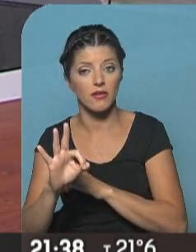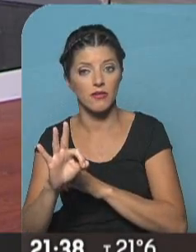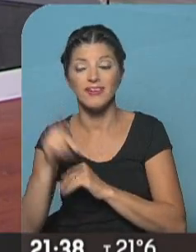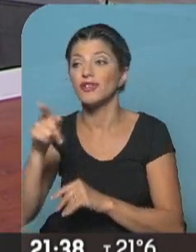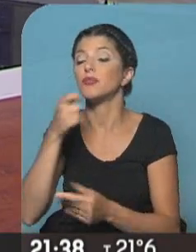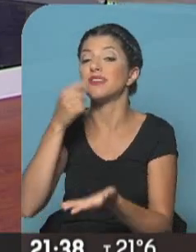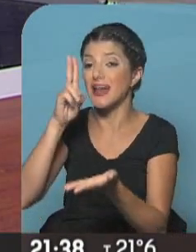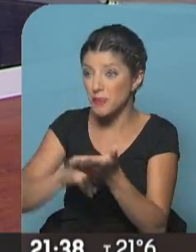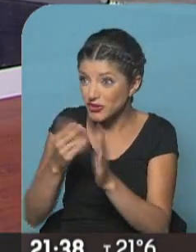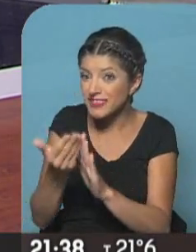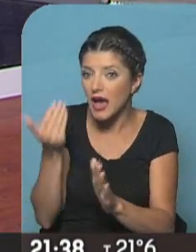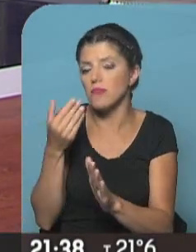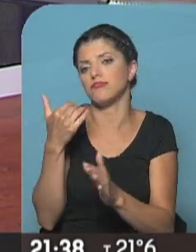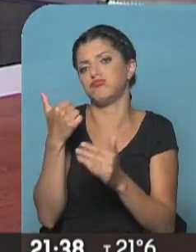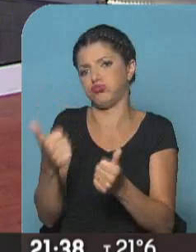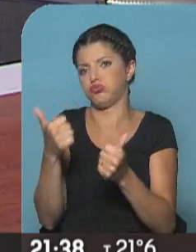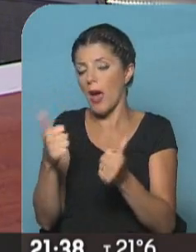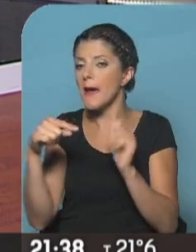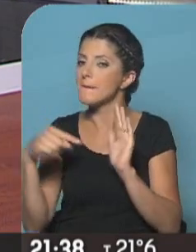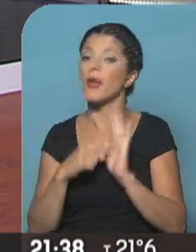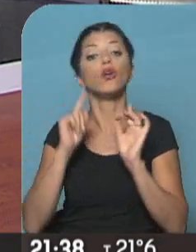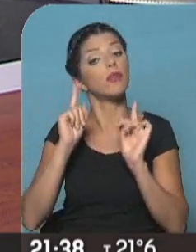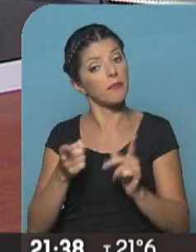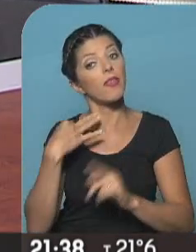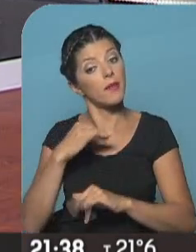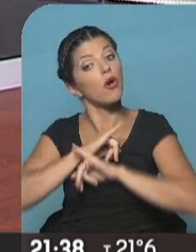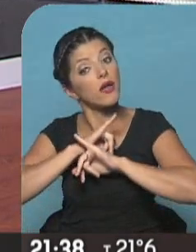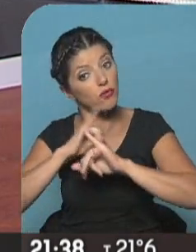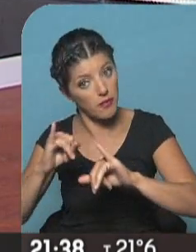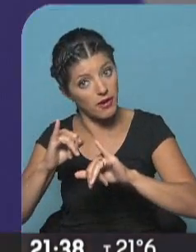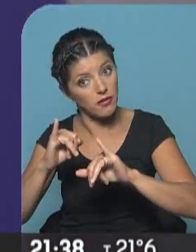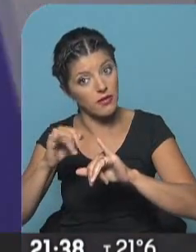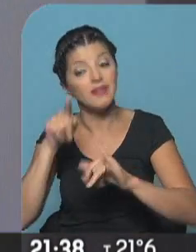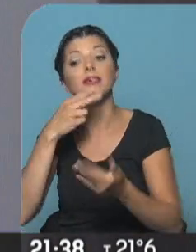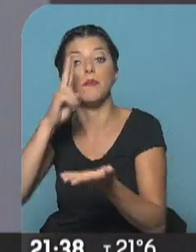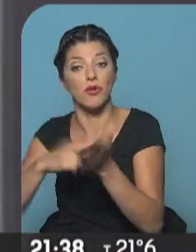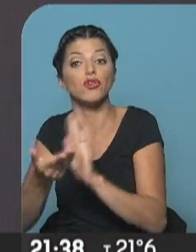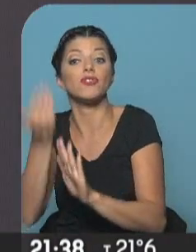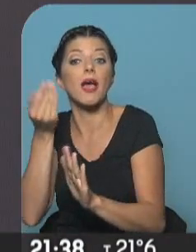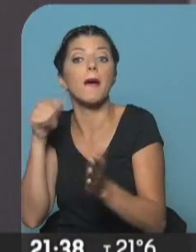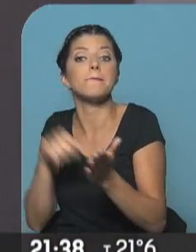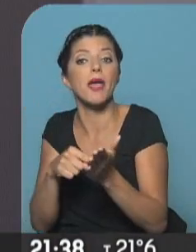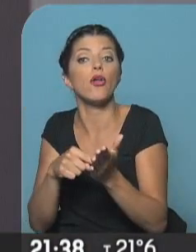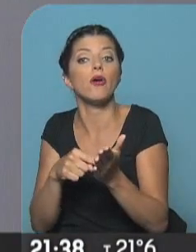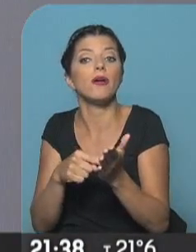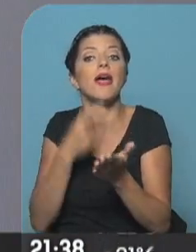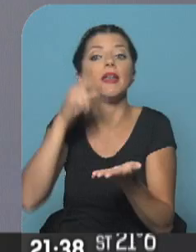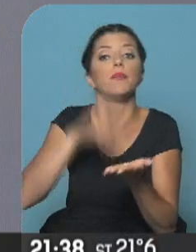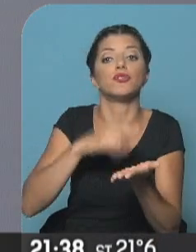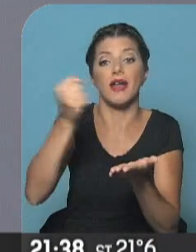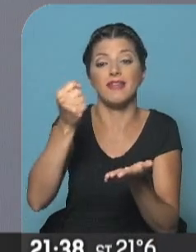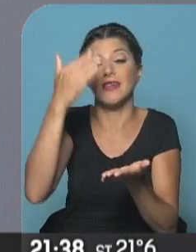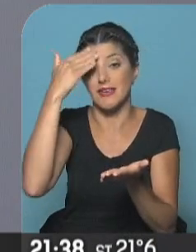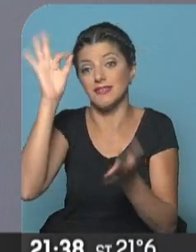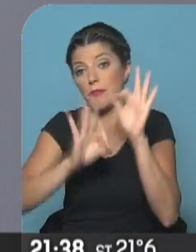ese impuesto está muy bien, pero tenemos que decir también que se agrega una tasa especial en el impuesto a las ganancias del